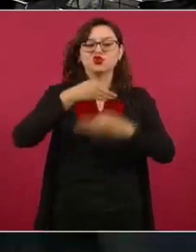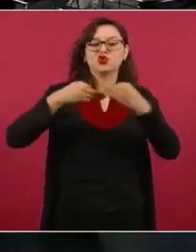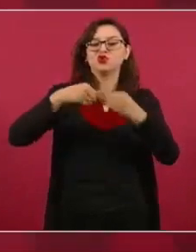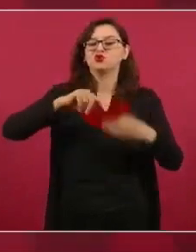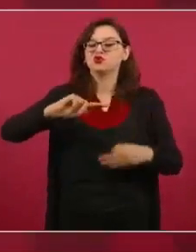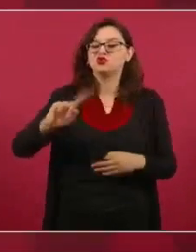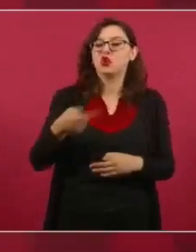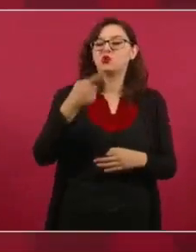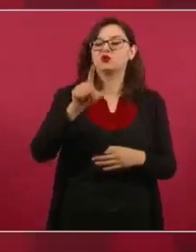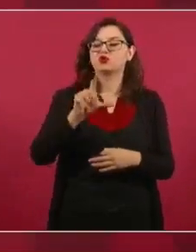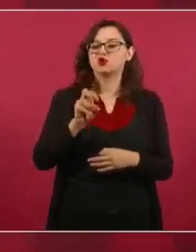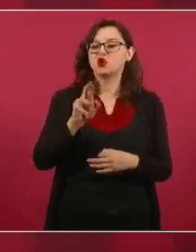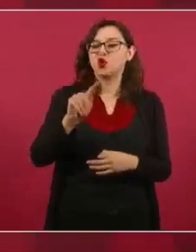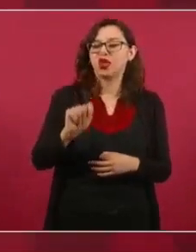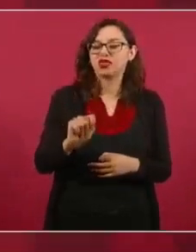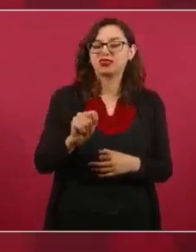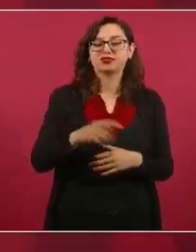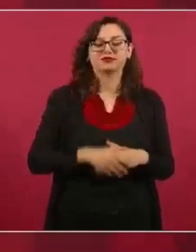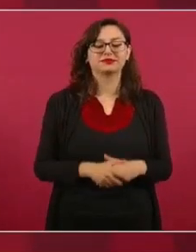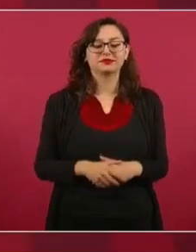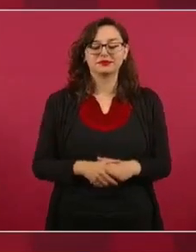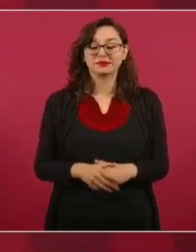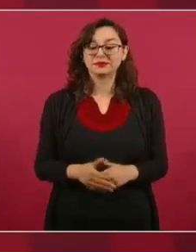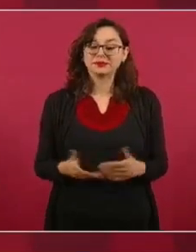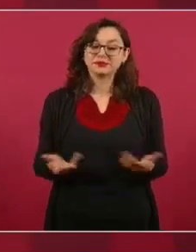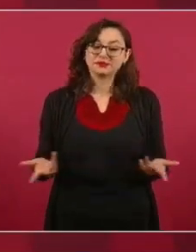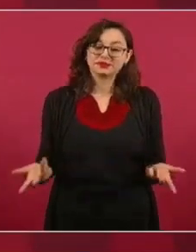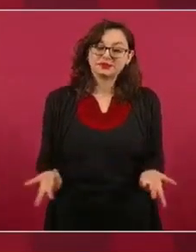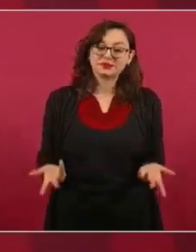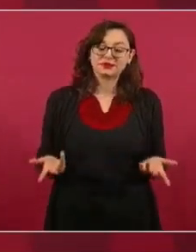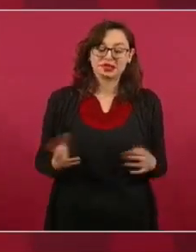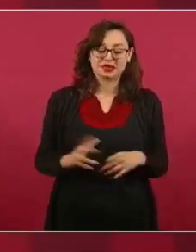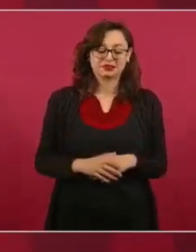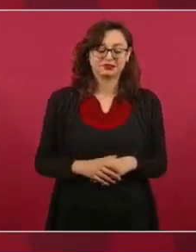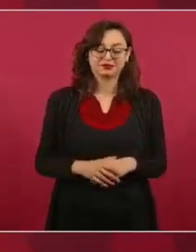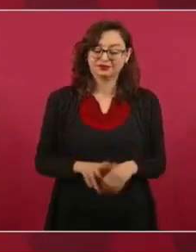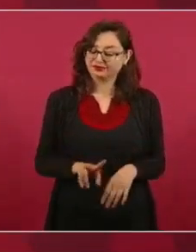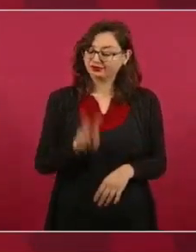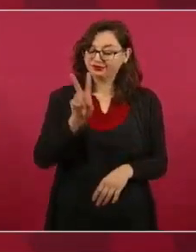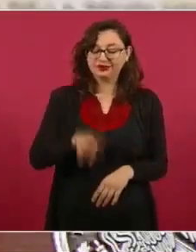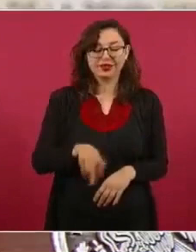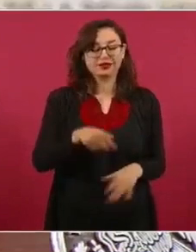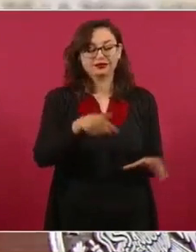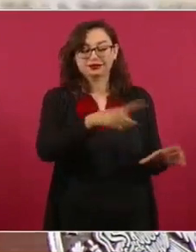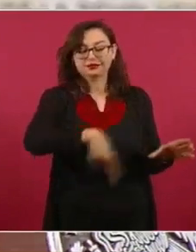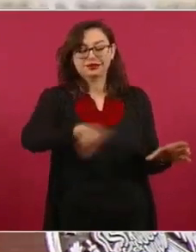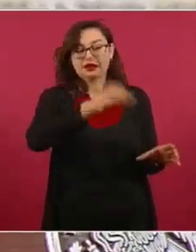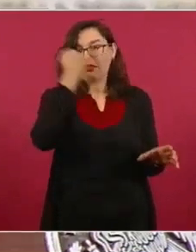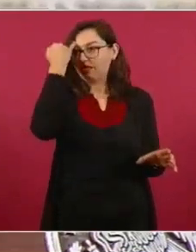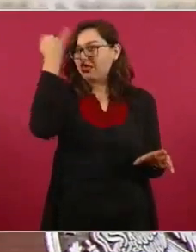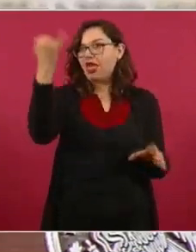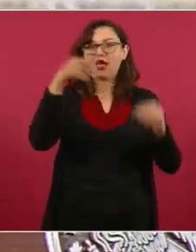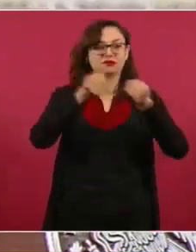¿Se avientan algo? Que a ver, ustedes me van a explicar, porque no le entendí.